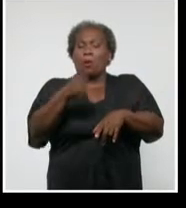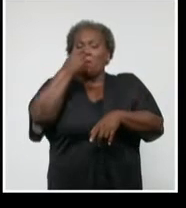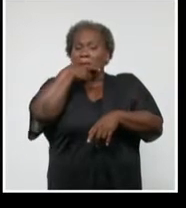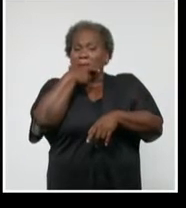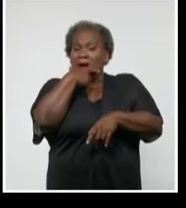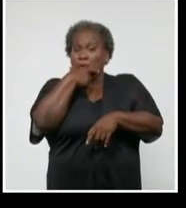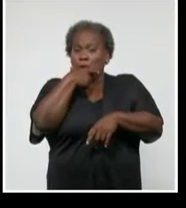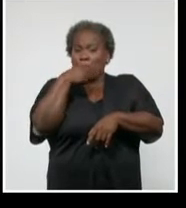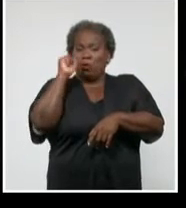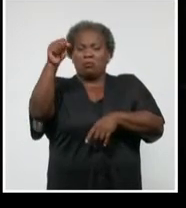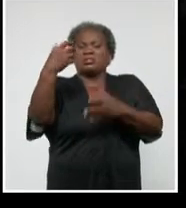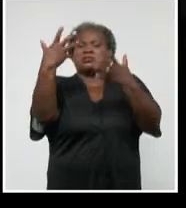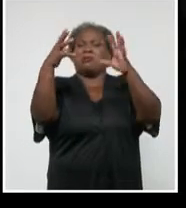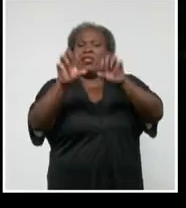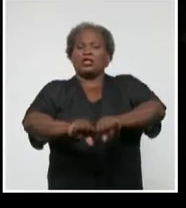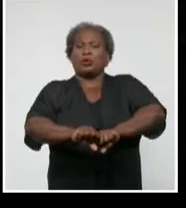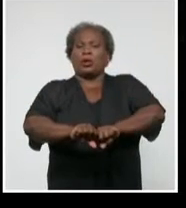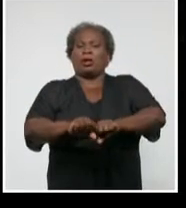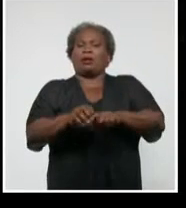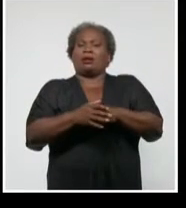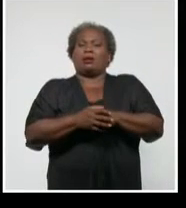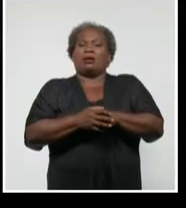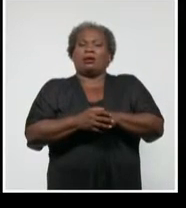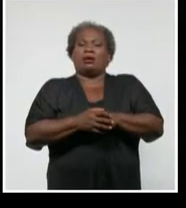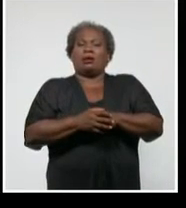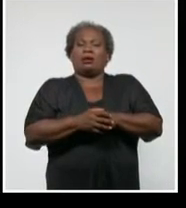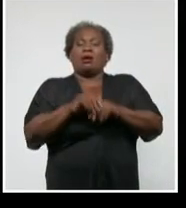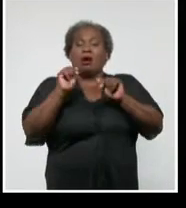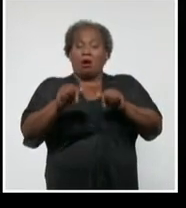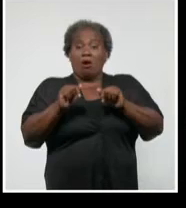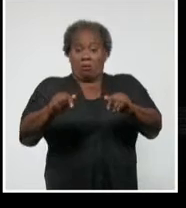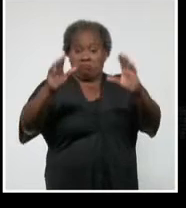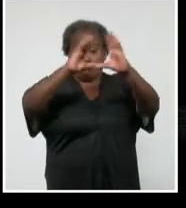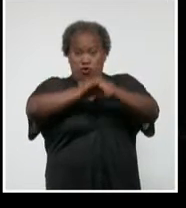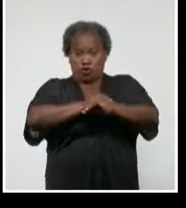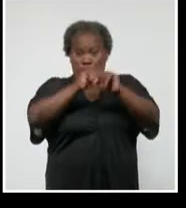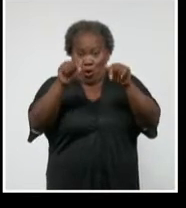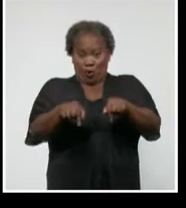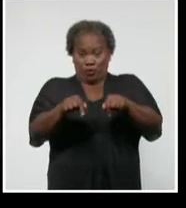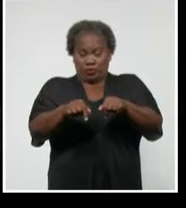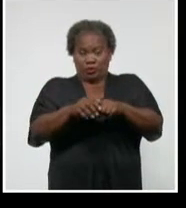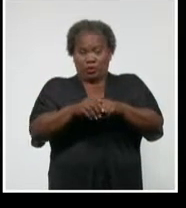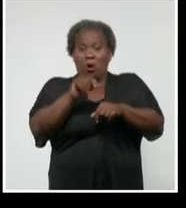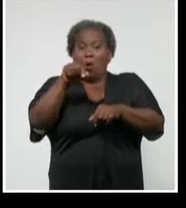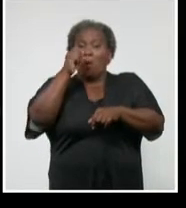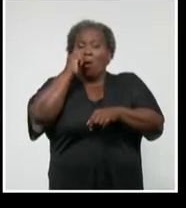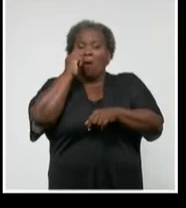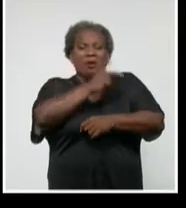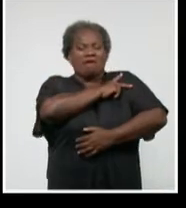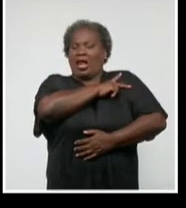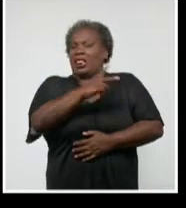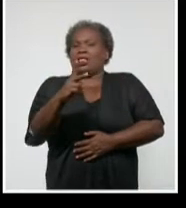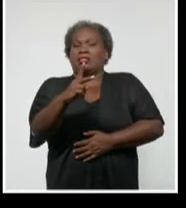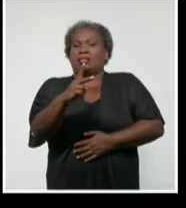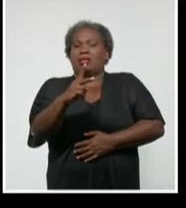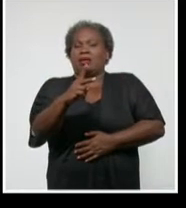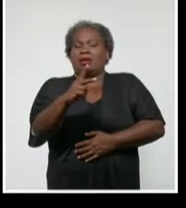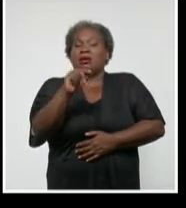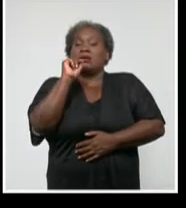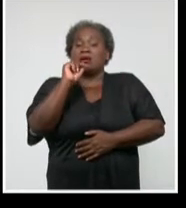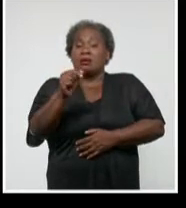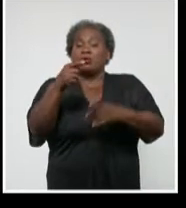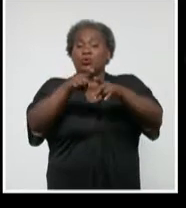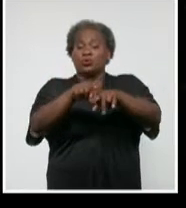ser destruida. Aquí esta noche se encuentra un hombre muy valiente que lleva con él